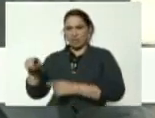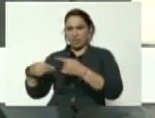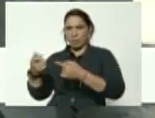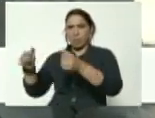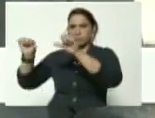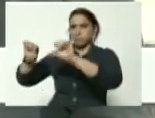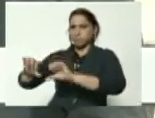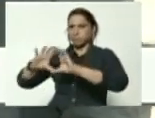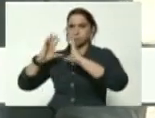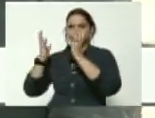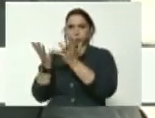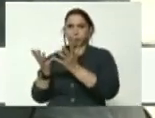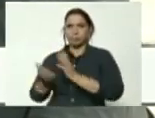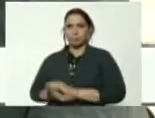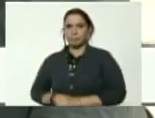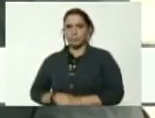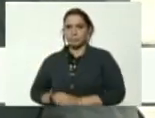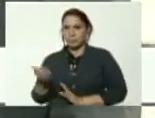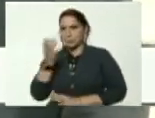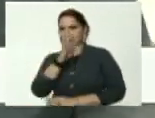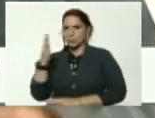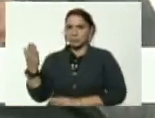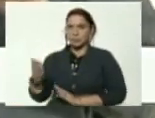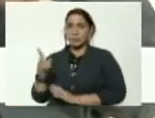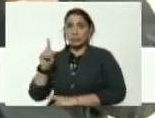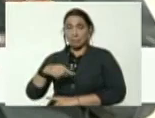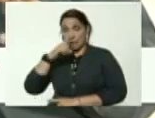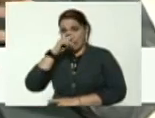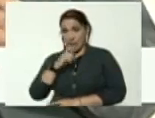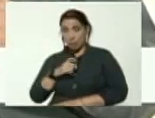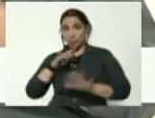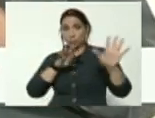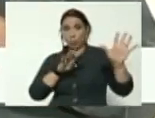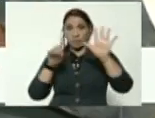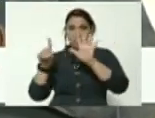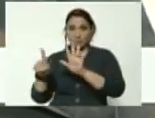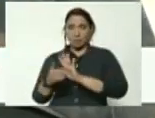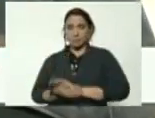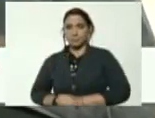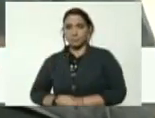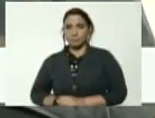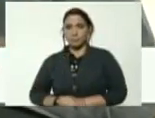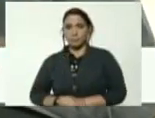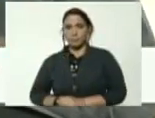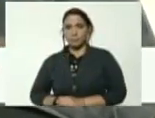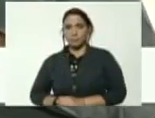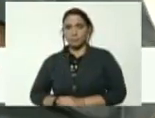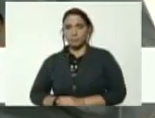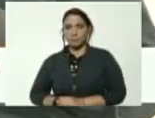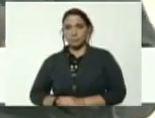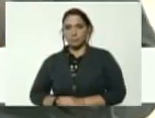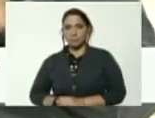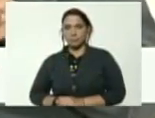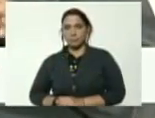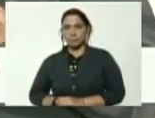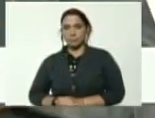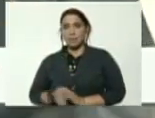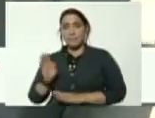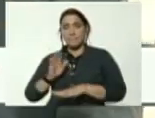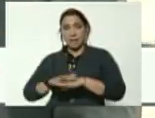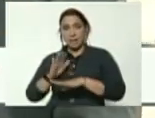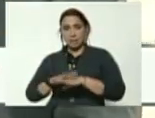del mundo bipolar. En el año 96 ocurre en este